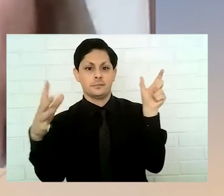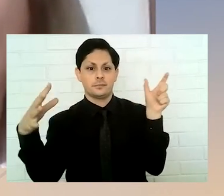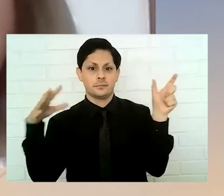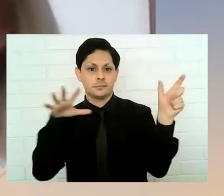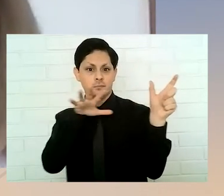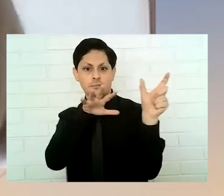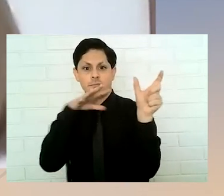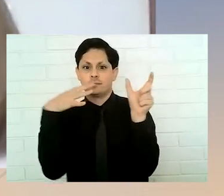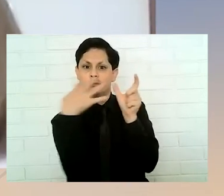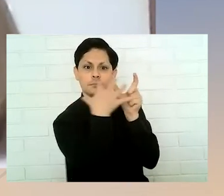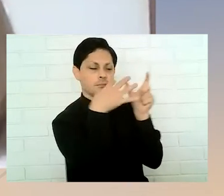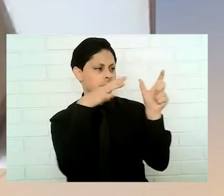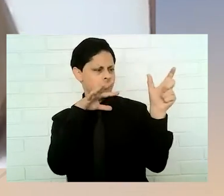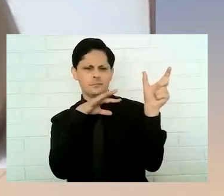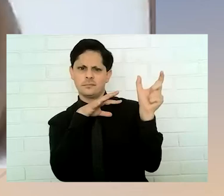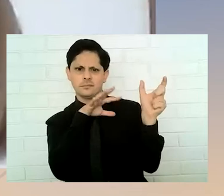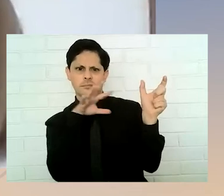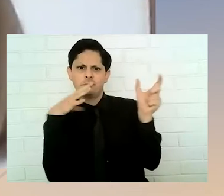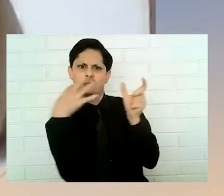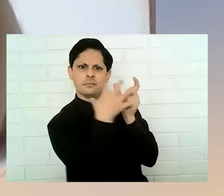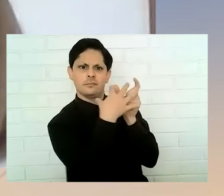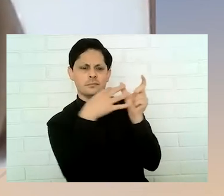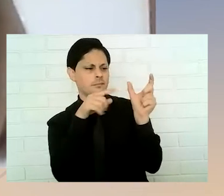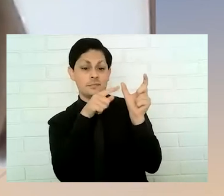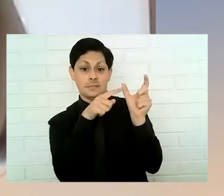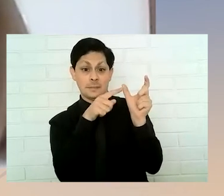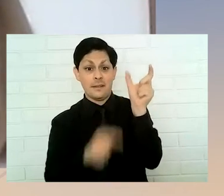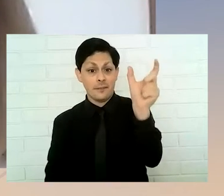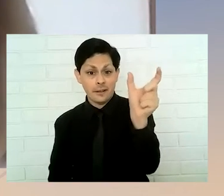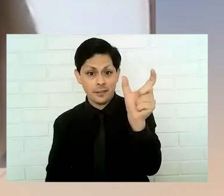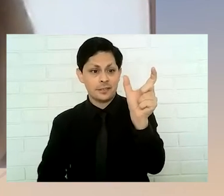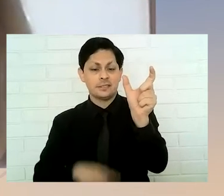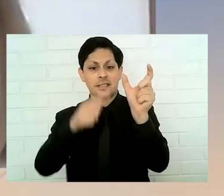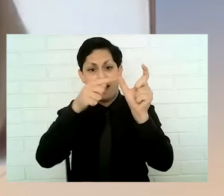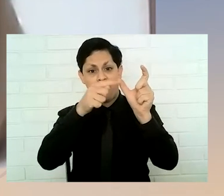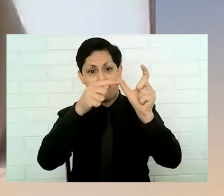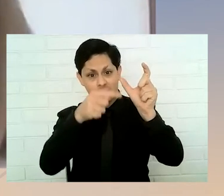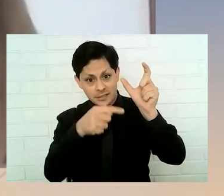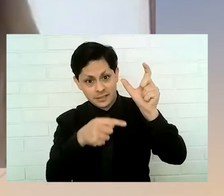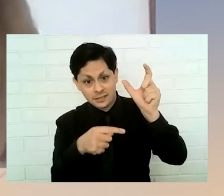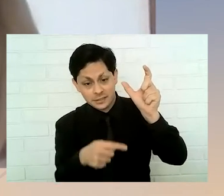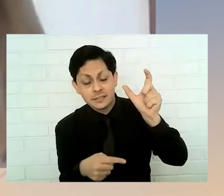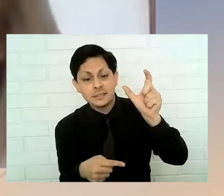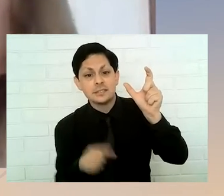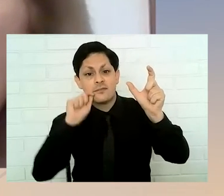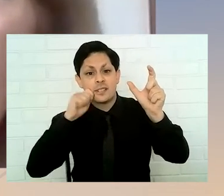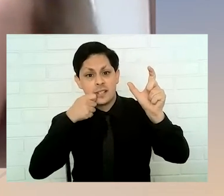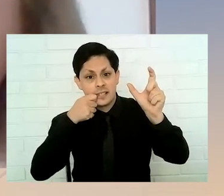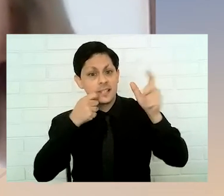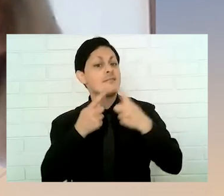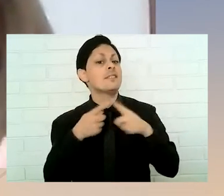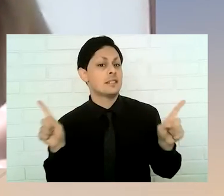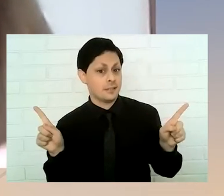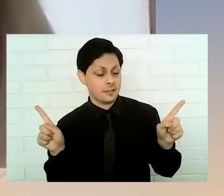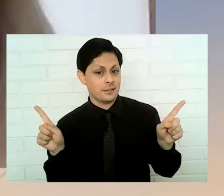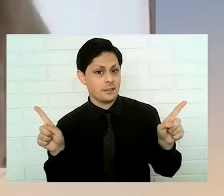esas palabras se esconden significados y sentidos distintos, porque fueron construidos